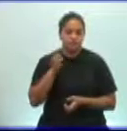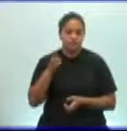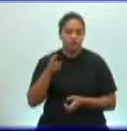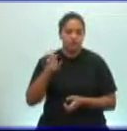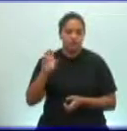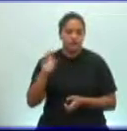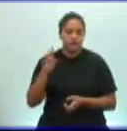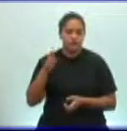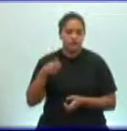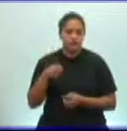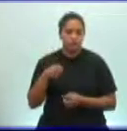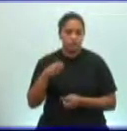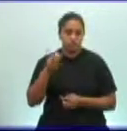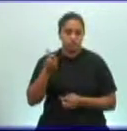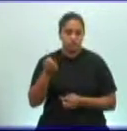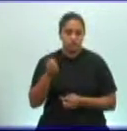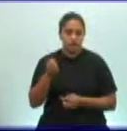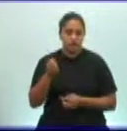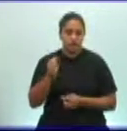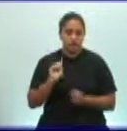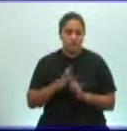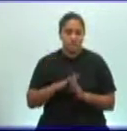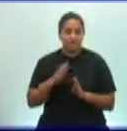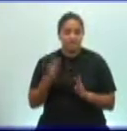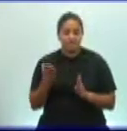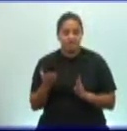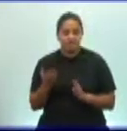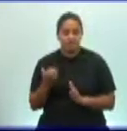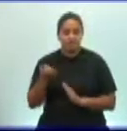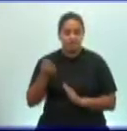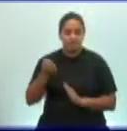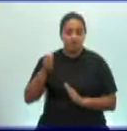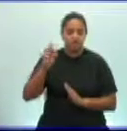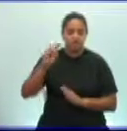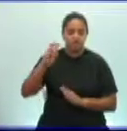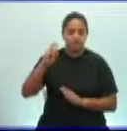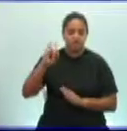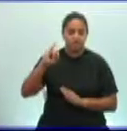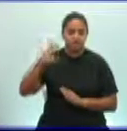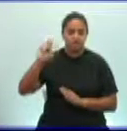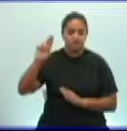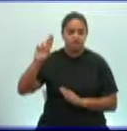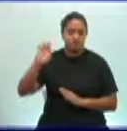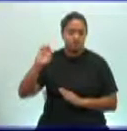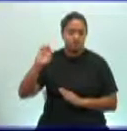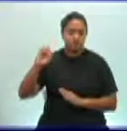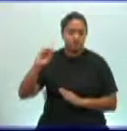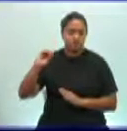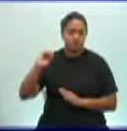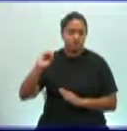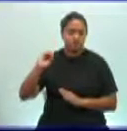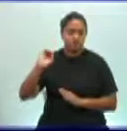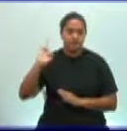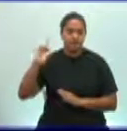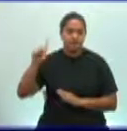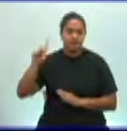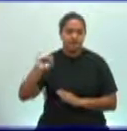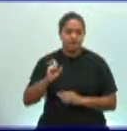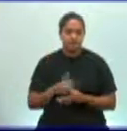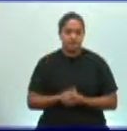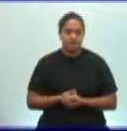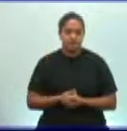del artículo el. Fíjense que cuando unimos a más el, tenemos la contracción